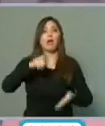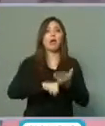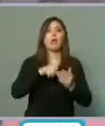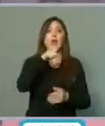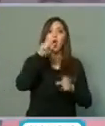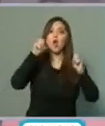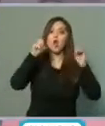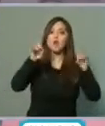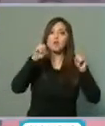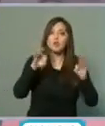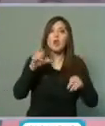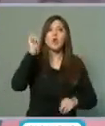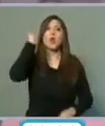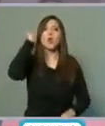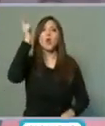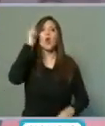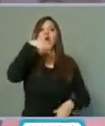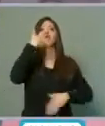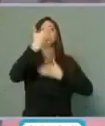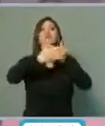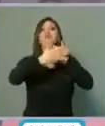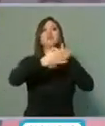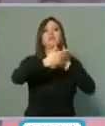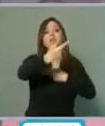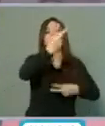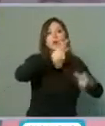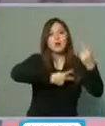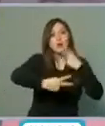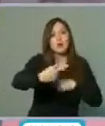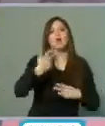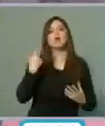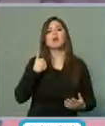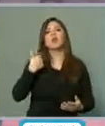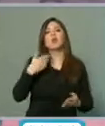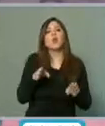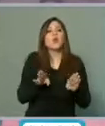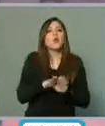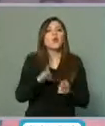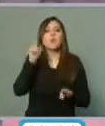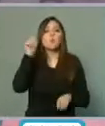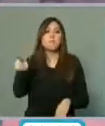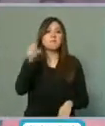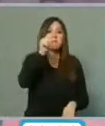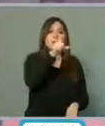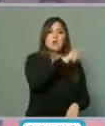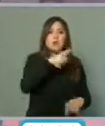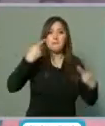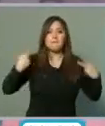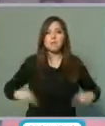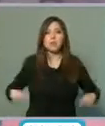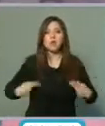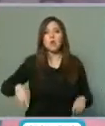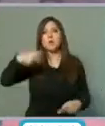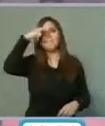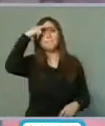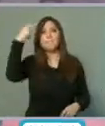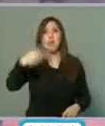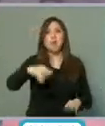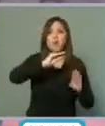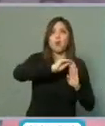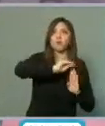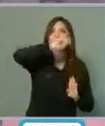supuesto, esperamos y muchísimo, no sé, que los mexicanos allá